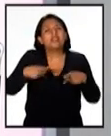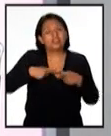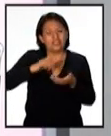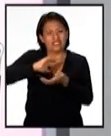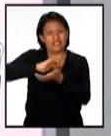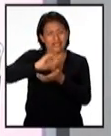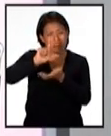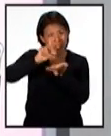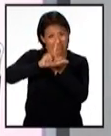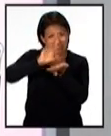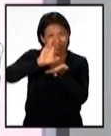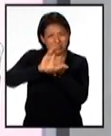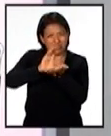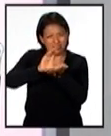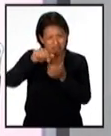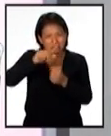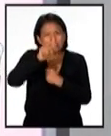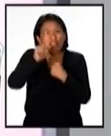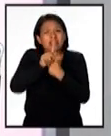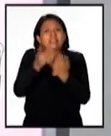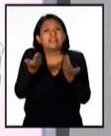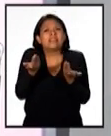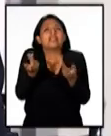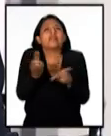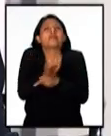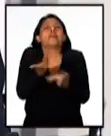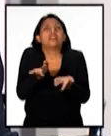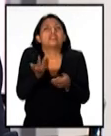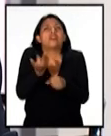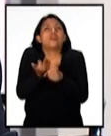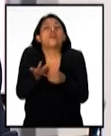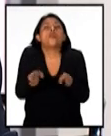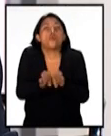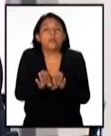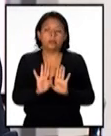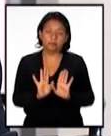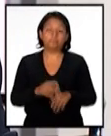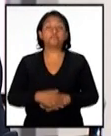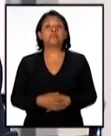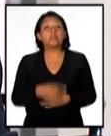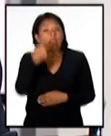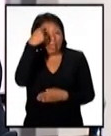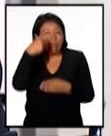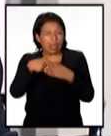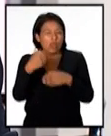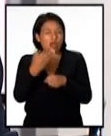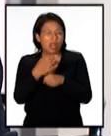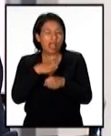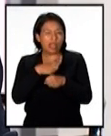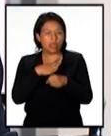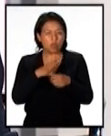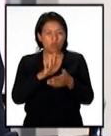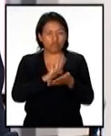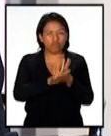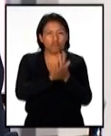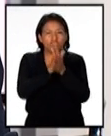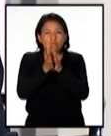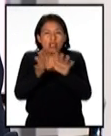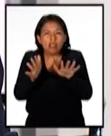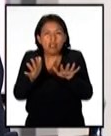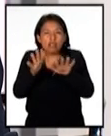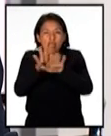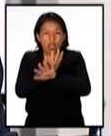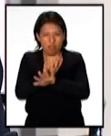con discapacidad en nuestro país en este momento? Creo que vivimos un momento de transición, porque tenemos ahora